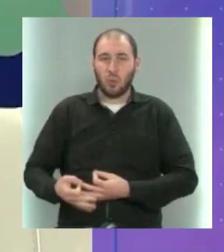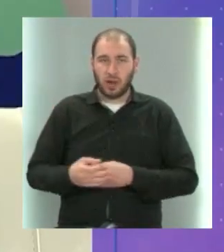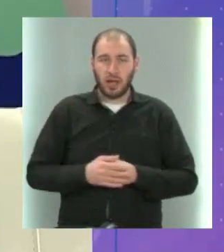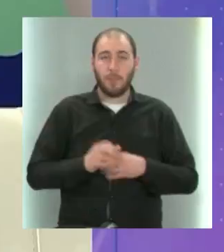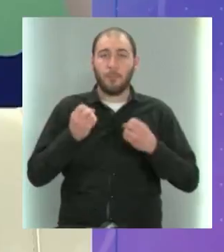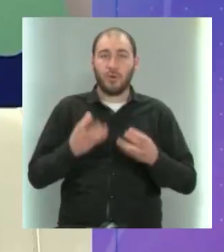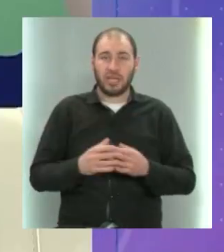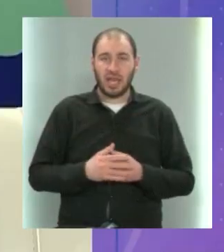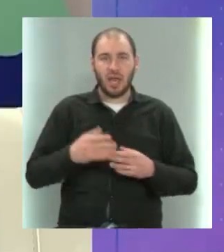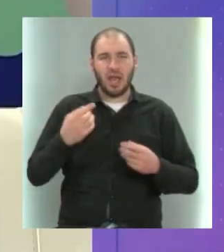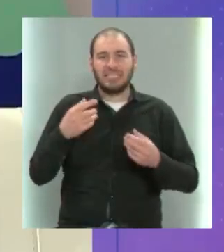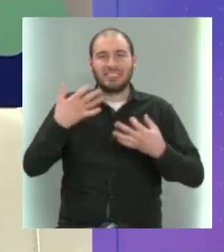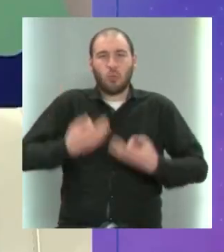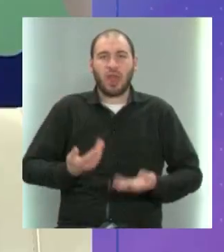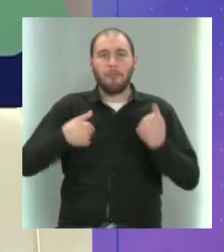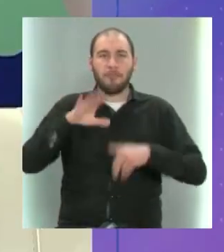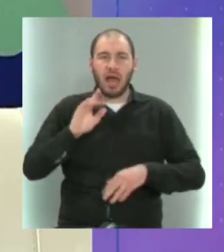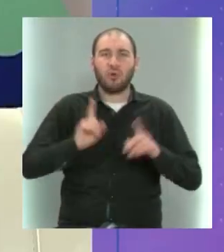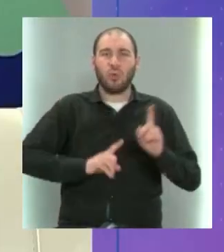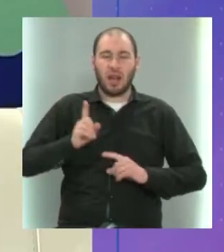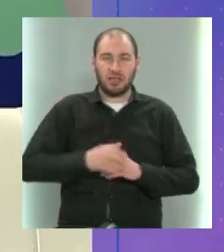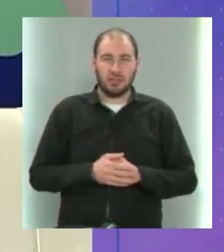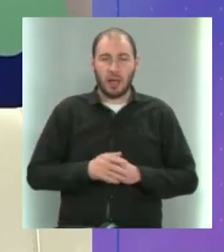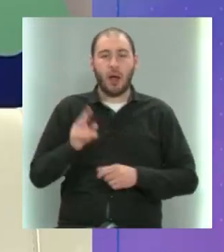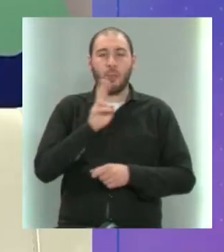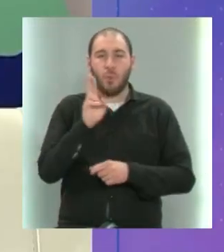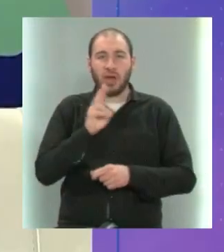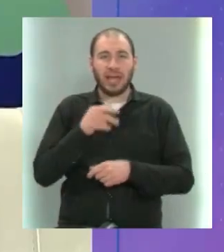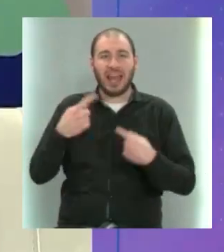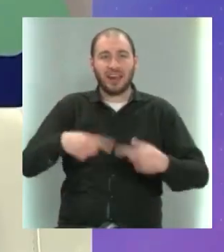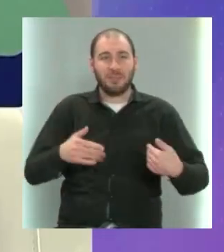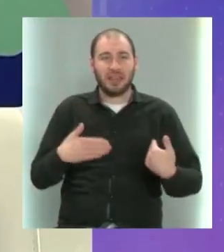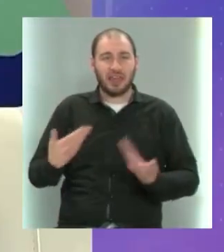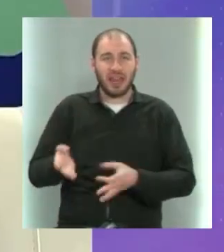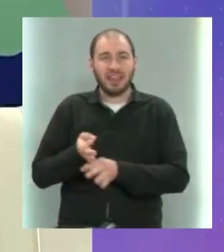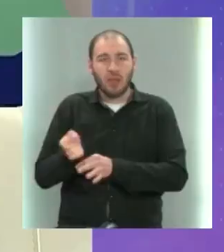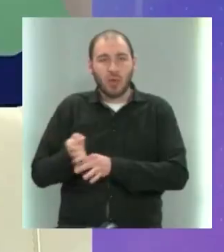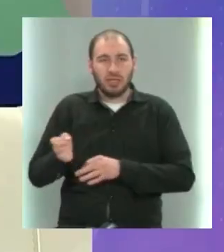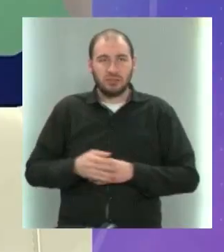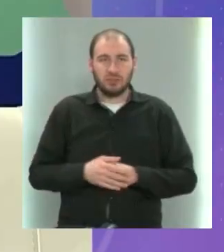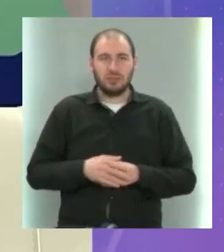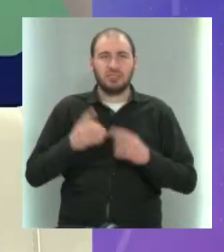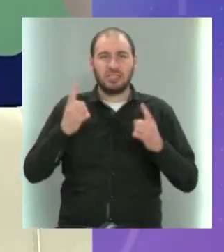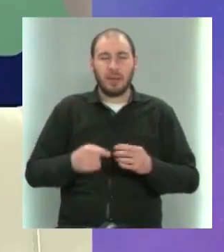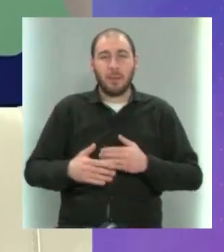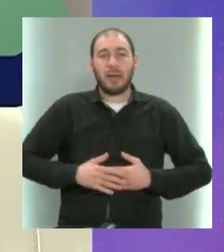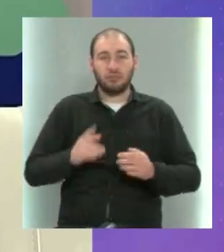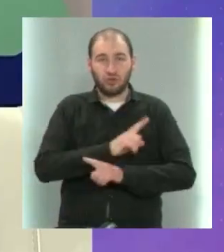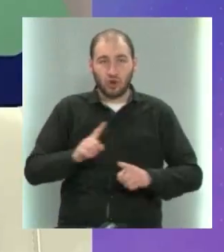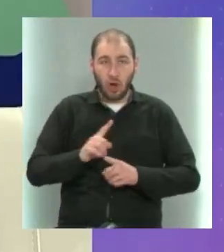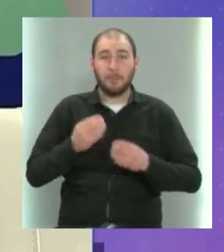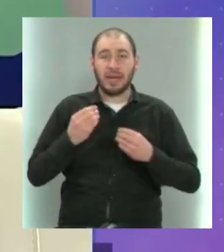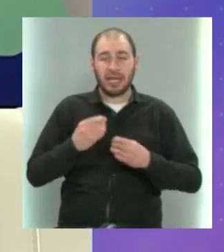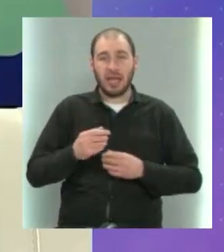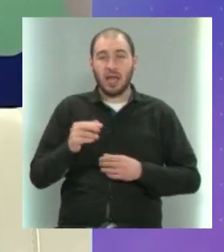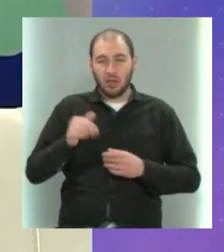teniendo en cuenta que la mayor seguridad es proveer a la mujer herramientas de educación y de anticoncepción para que aquello que